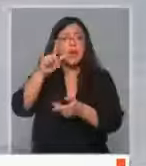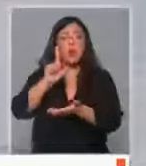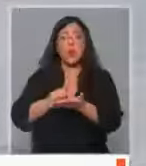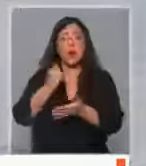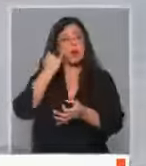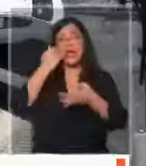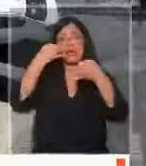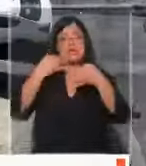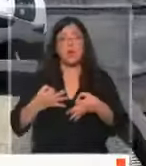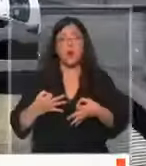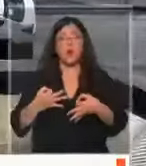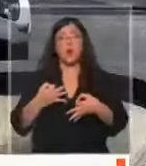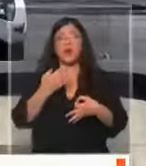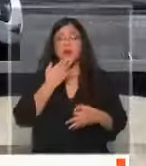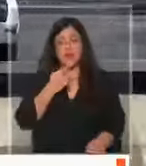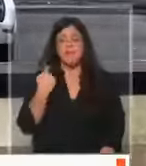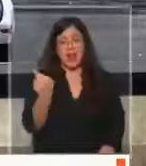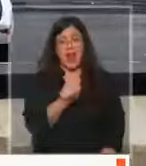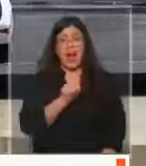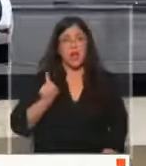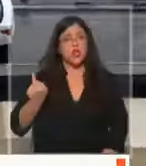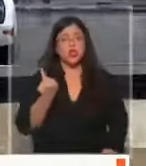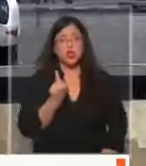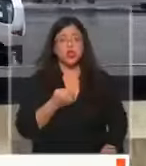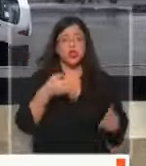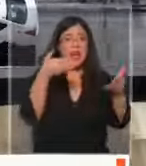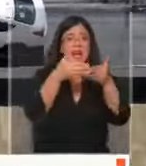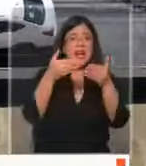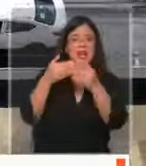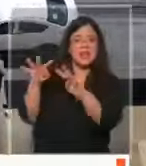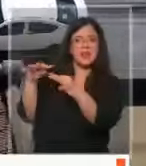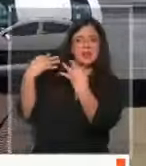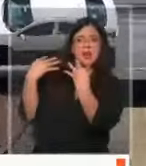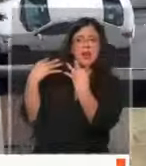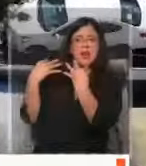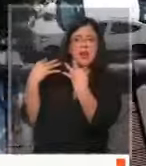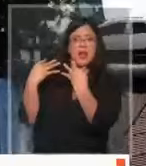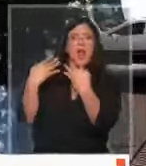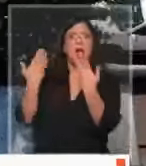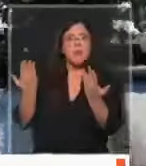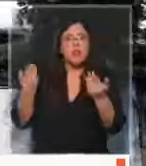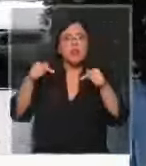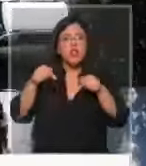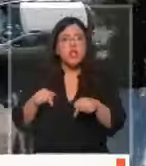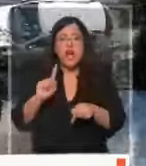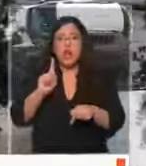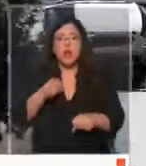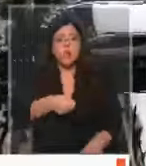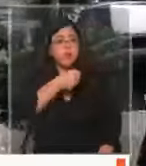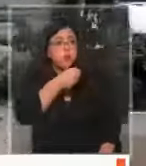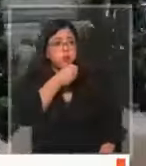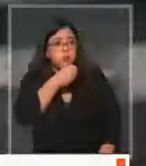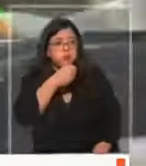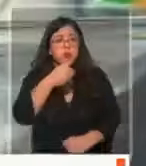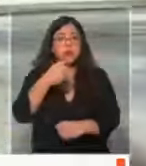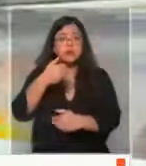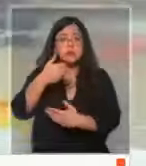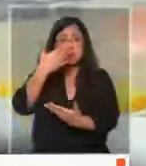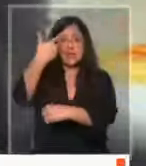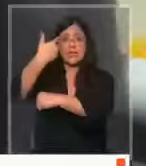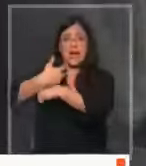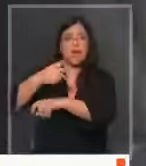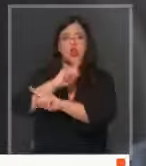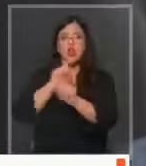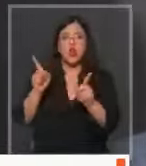inseguro. Incluso para nosotros, en cada esquina nos observan. Por eso hoy nadie quiere hablar frente a la cámara. Hace